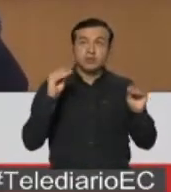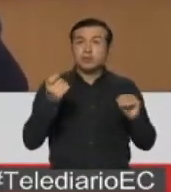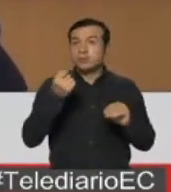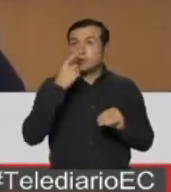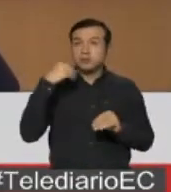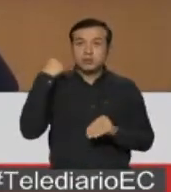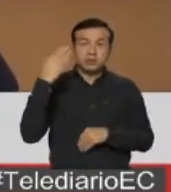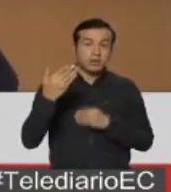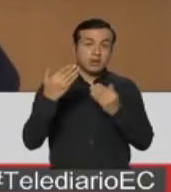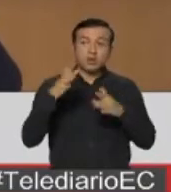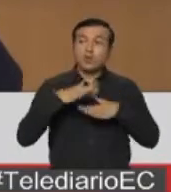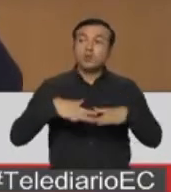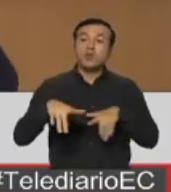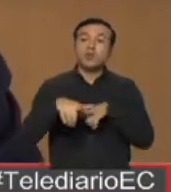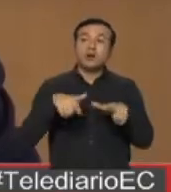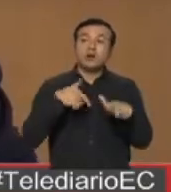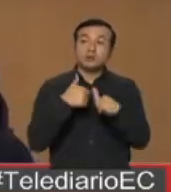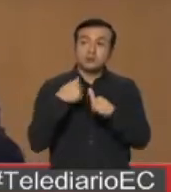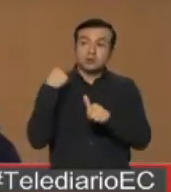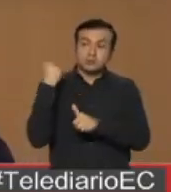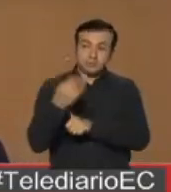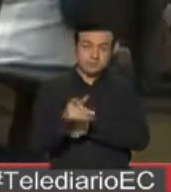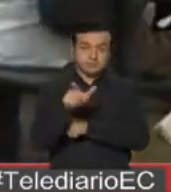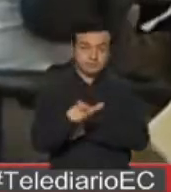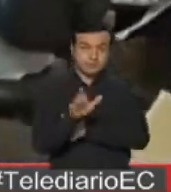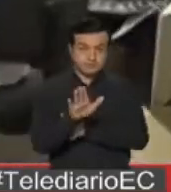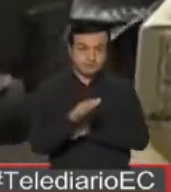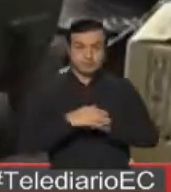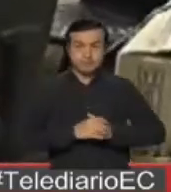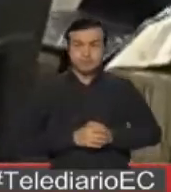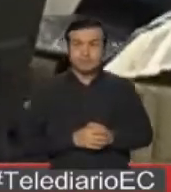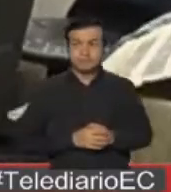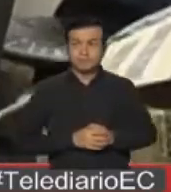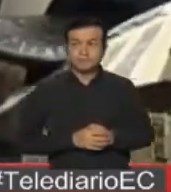medicación al punto más cercano y se le puede entregar al paciente. Olga Velasco, Medios Públicos.